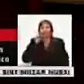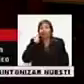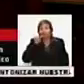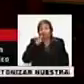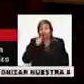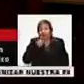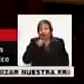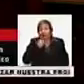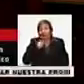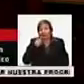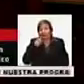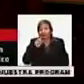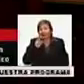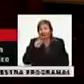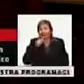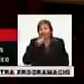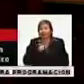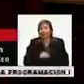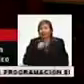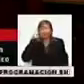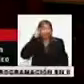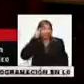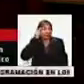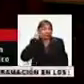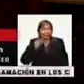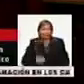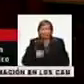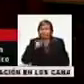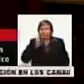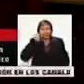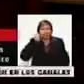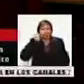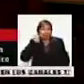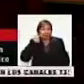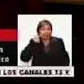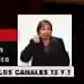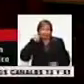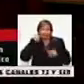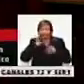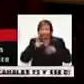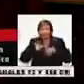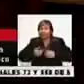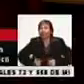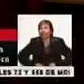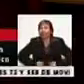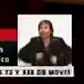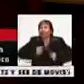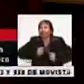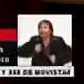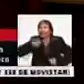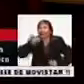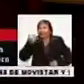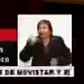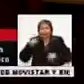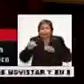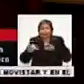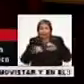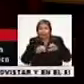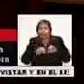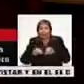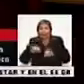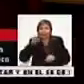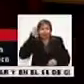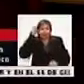Torre. Y es por eso que este maestro, que con el transcurrir de su vida misma fue haciendo política,